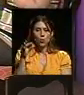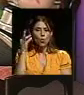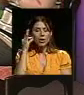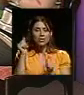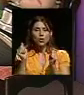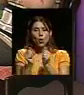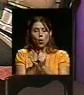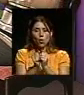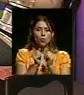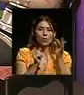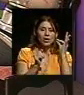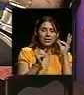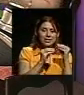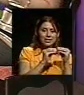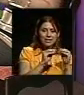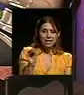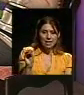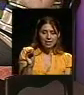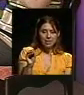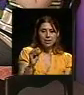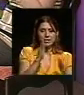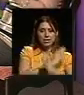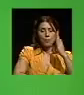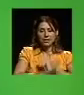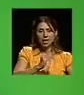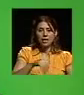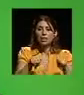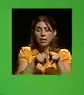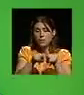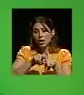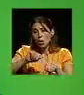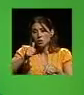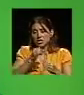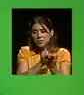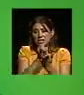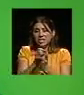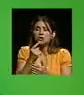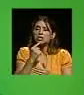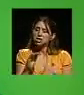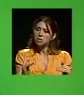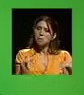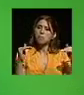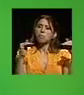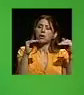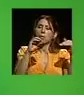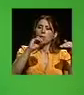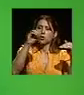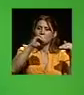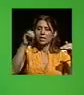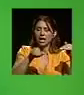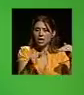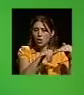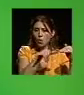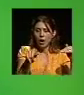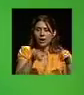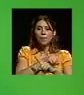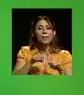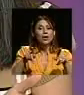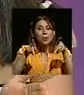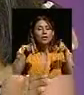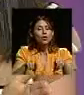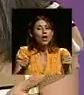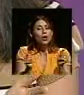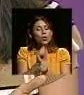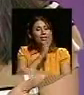sin discapacidad. Hay otras investigaciones que hablan que es el mismo porcentaje, pero que en personas con discapacidad el tiempo de exposición al